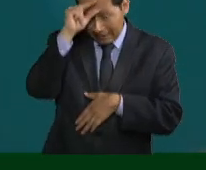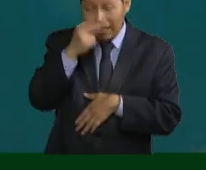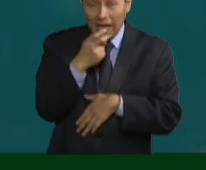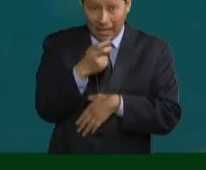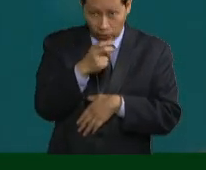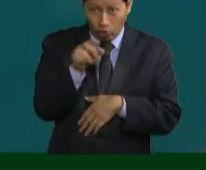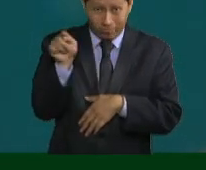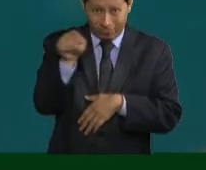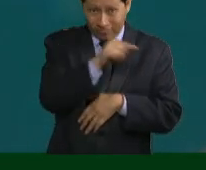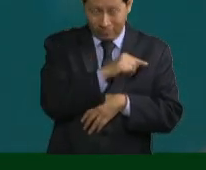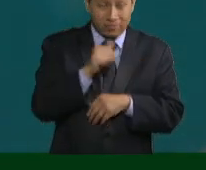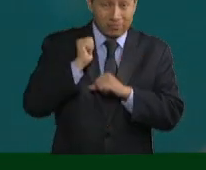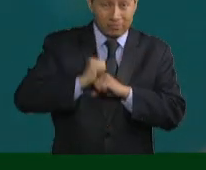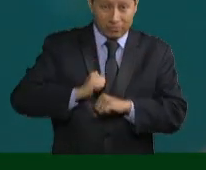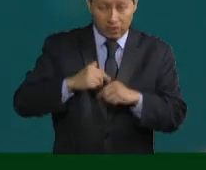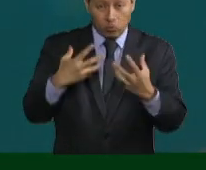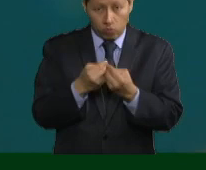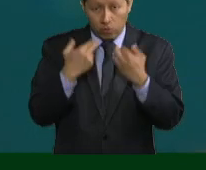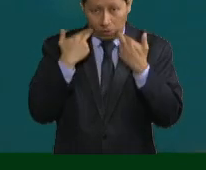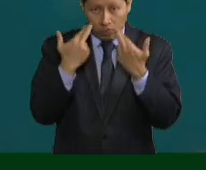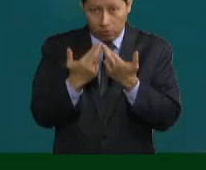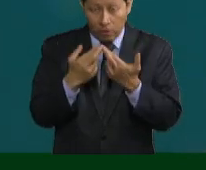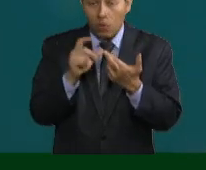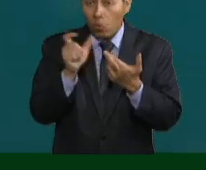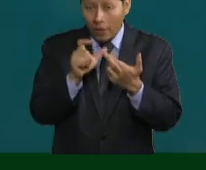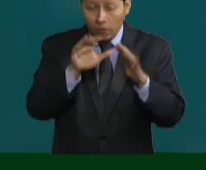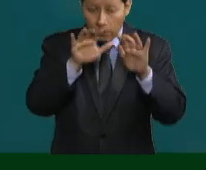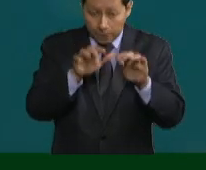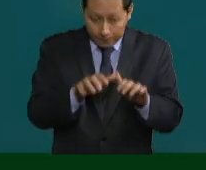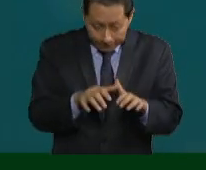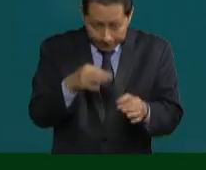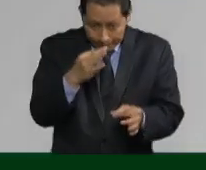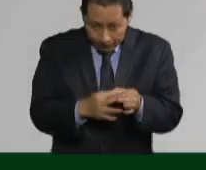de estos encuentros podrán ser consultados por la ciudadanía.